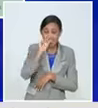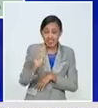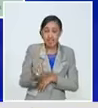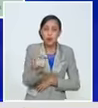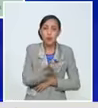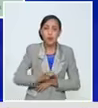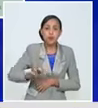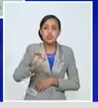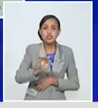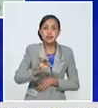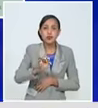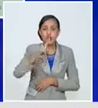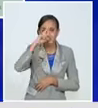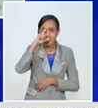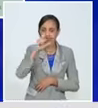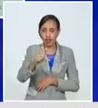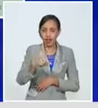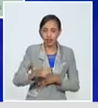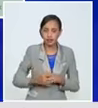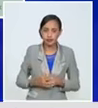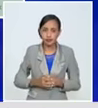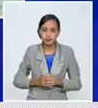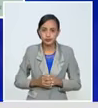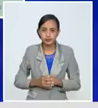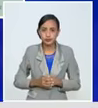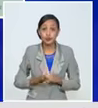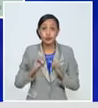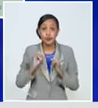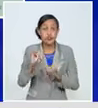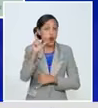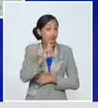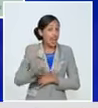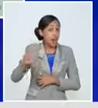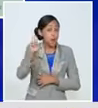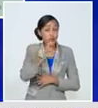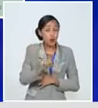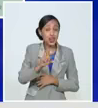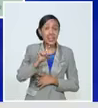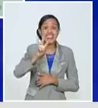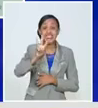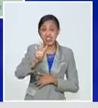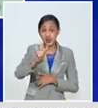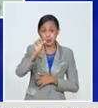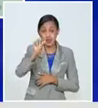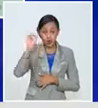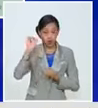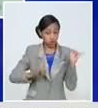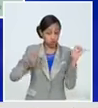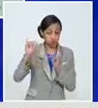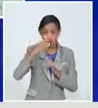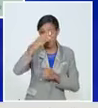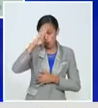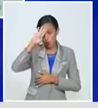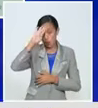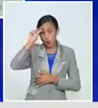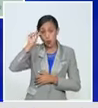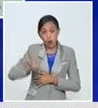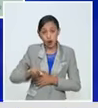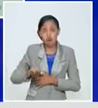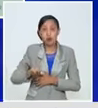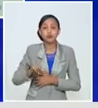Santa Clara. De Camagüey, 3 viajeros cubanos procedentes de